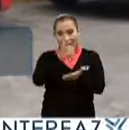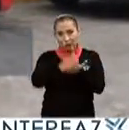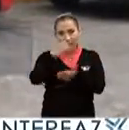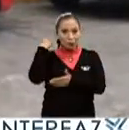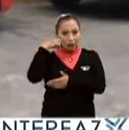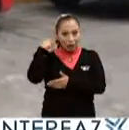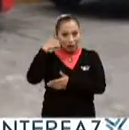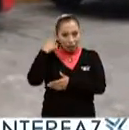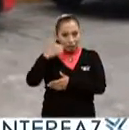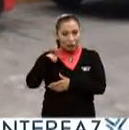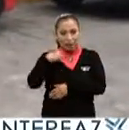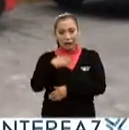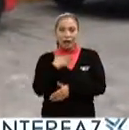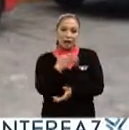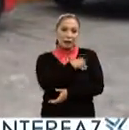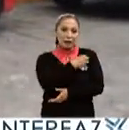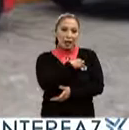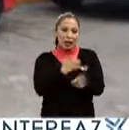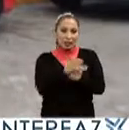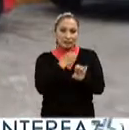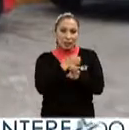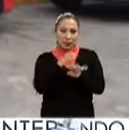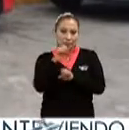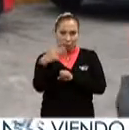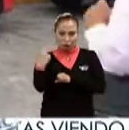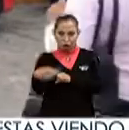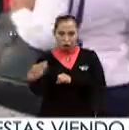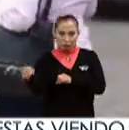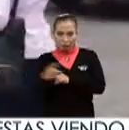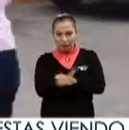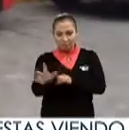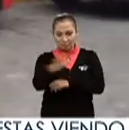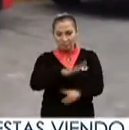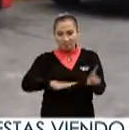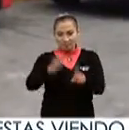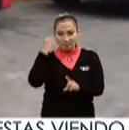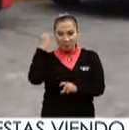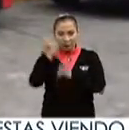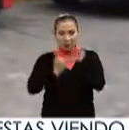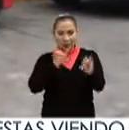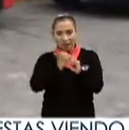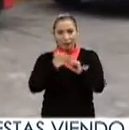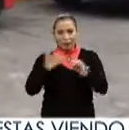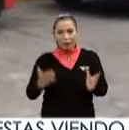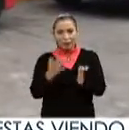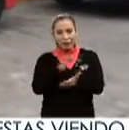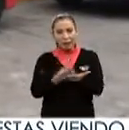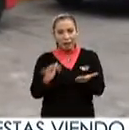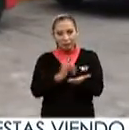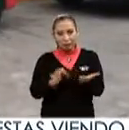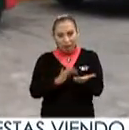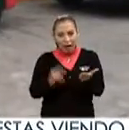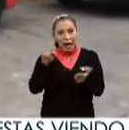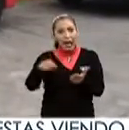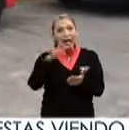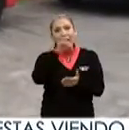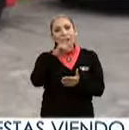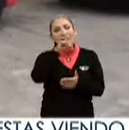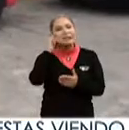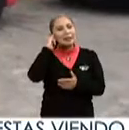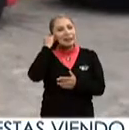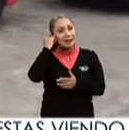de Oaxaca, capital del estado, con el mismo nombre en el contexto del Congreso Internacional de Fomento a la Lectura en